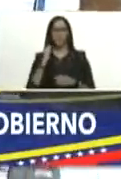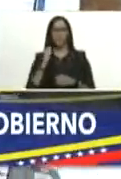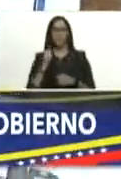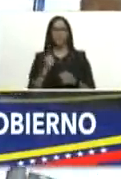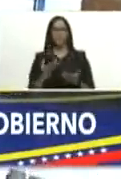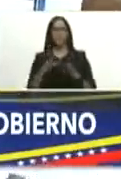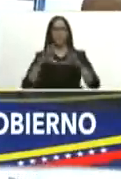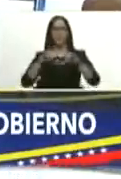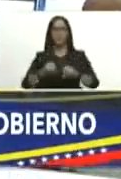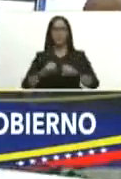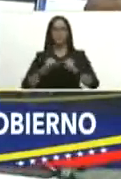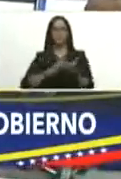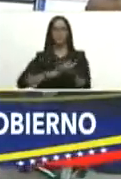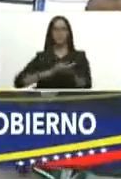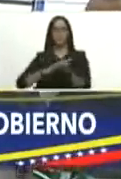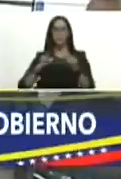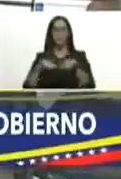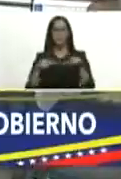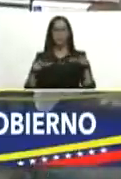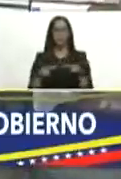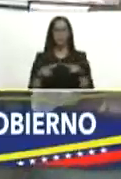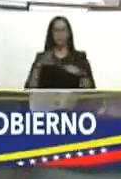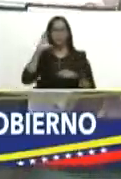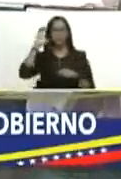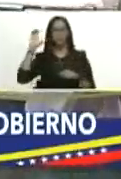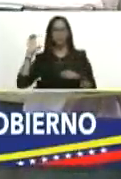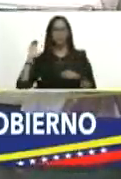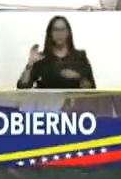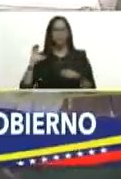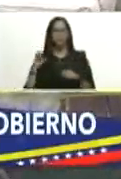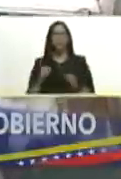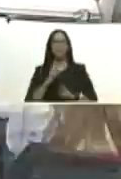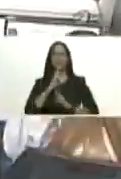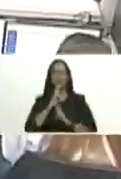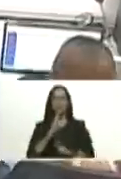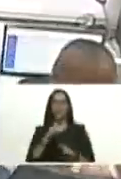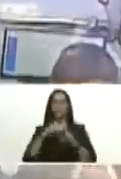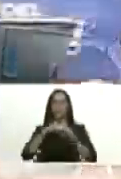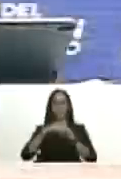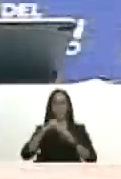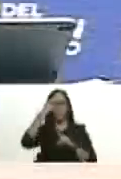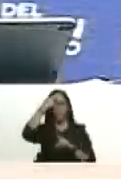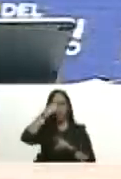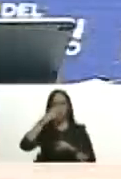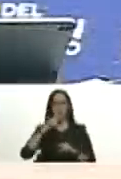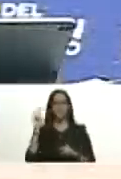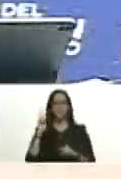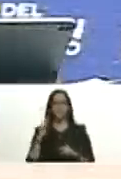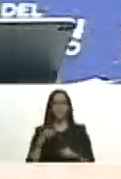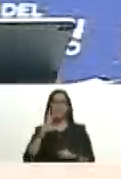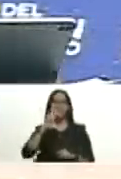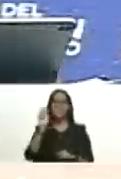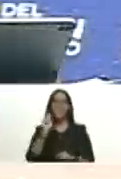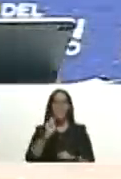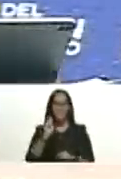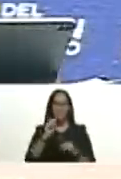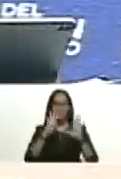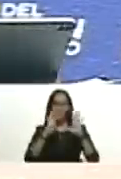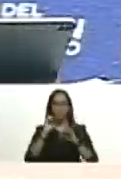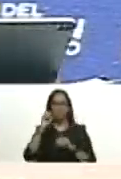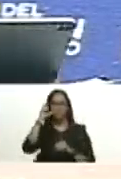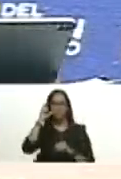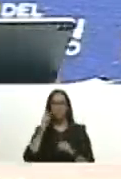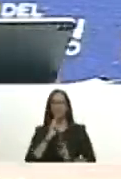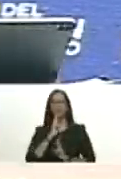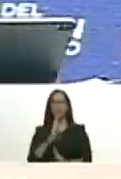abordar esta situación crítica de estos estados y darme una respuesta positiva al pueblo de Venezuela. 3 meses tienen, 90 días para la